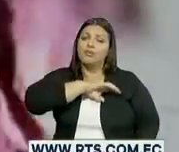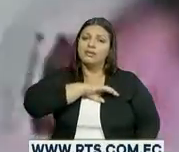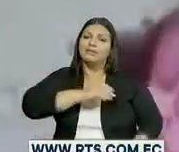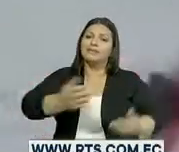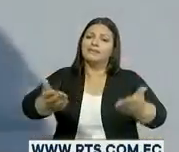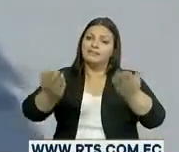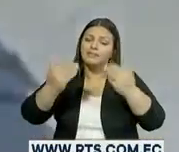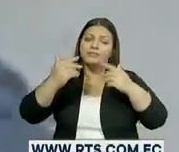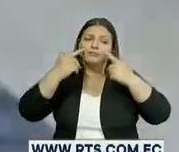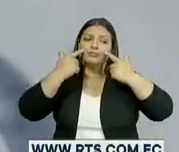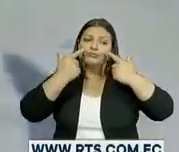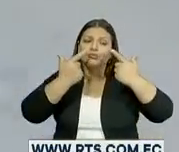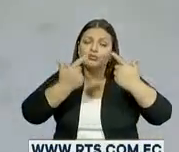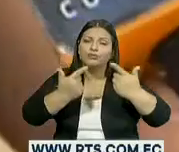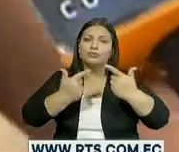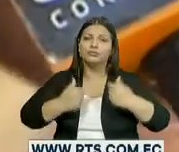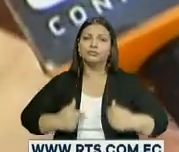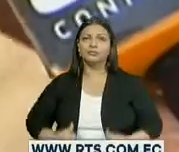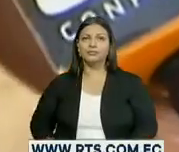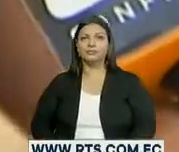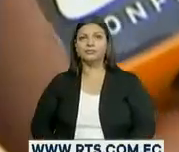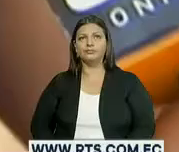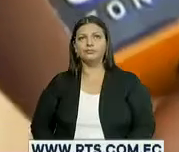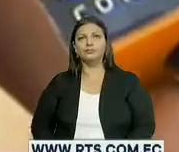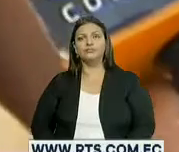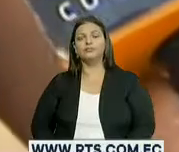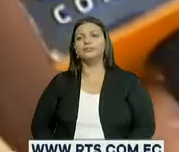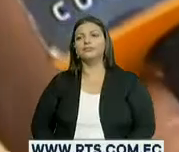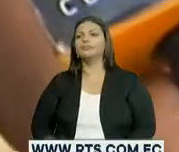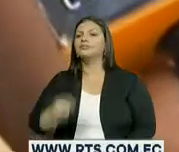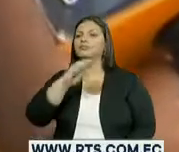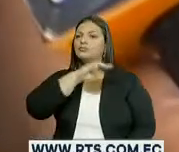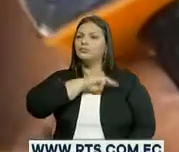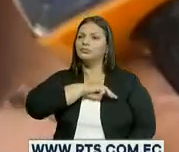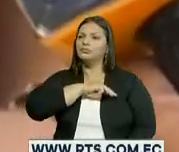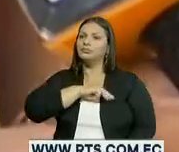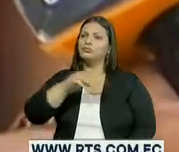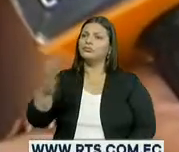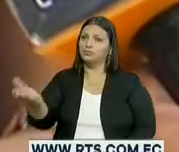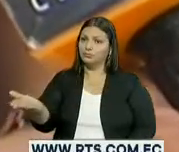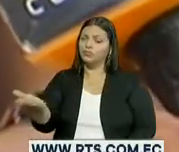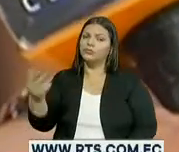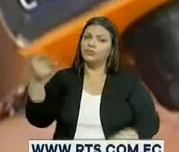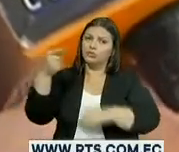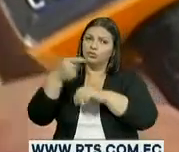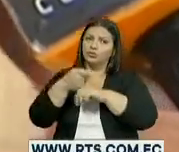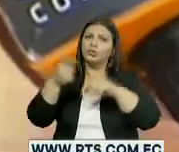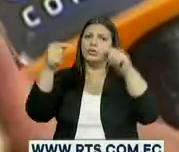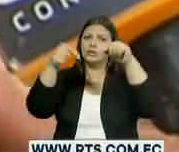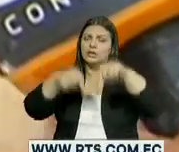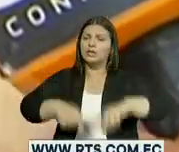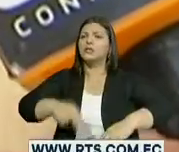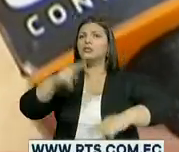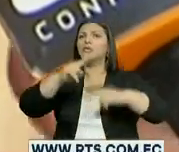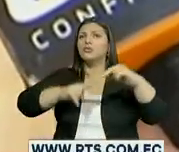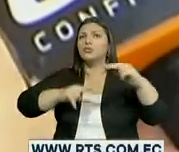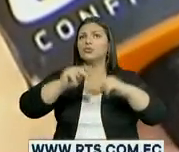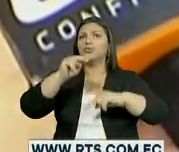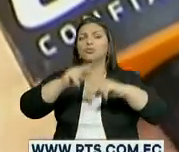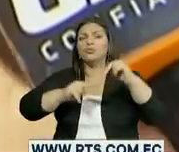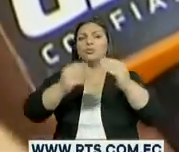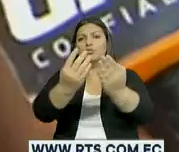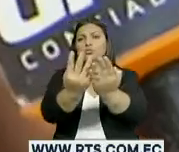con mayor frecuencia. Que el municipio brinde autorización para poder colocar una reja que nos permita mantenernos con